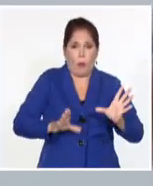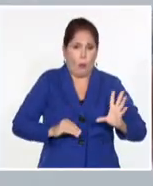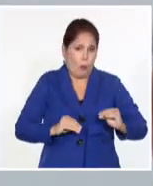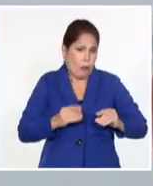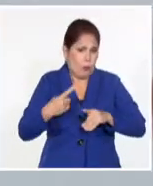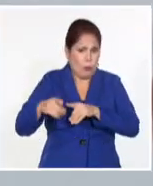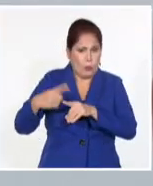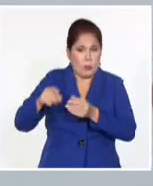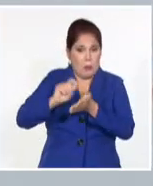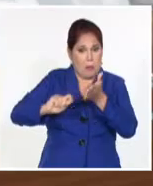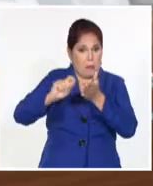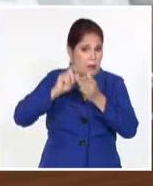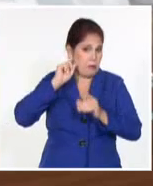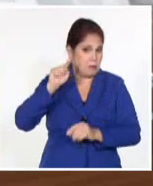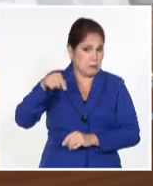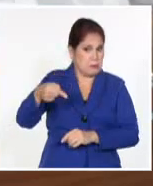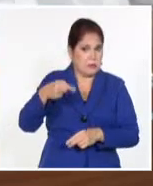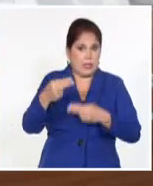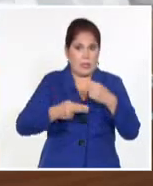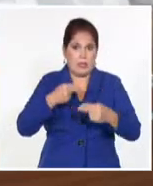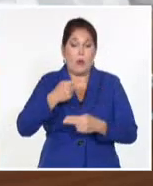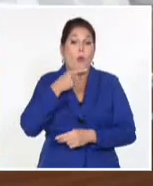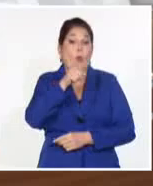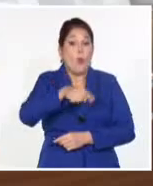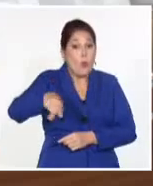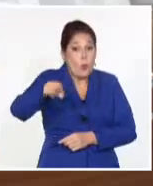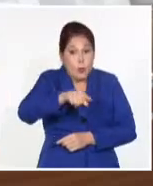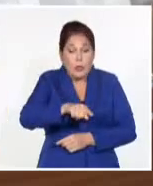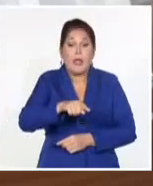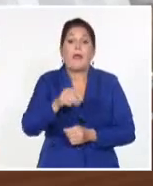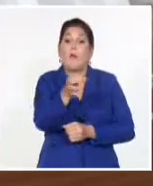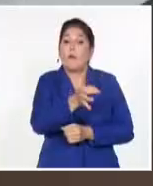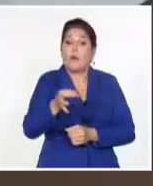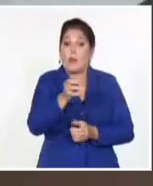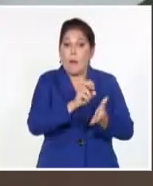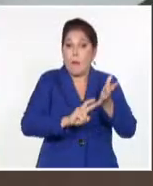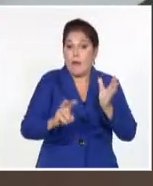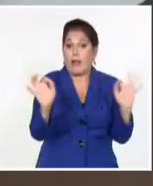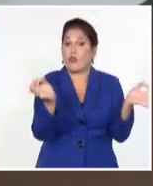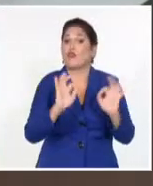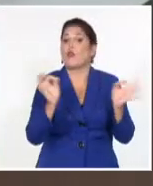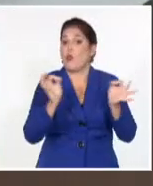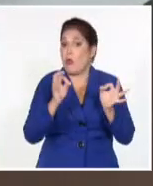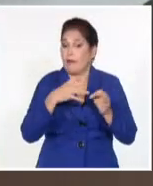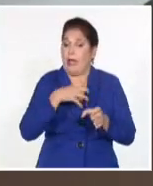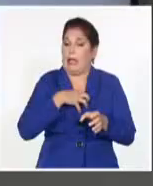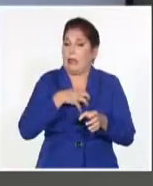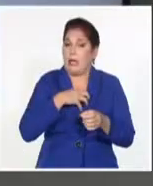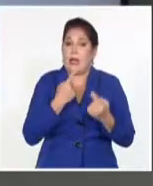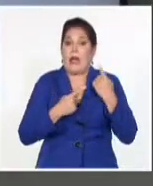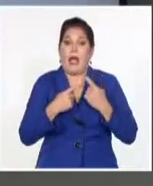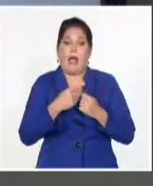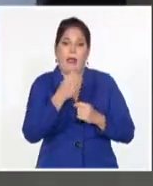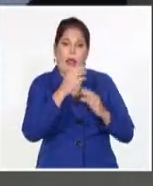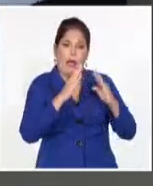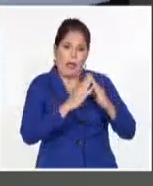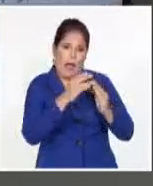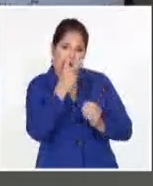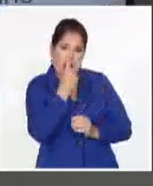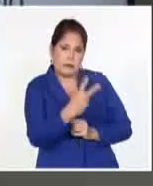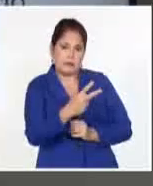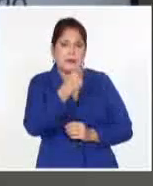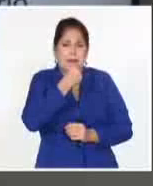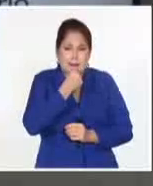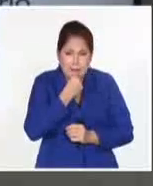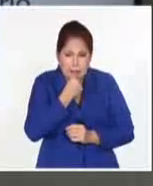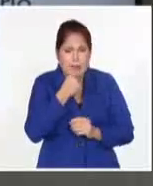para el próximo año, alertó que aún existen territorios que no han concebido acciones en hogares de ancianos, casas de